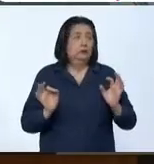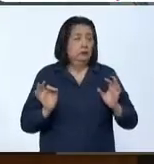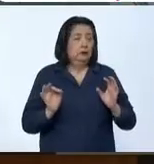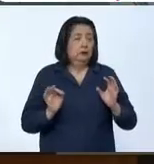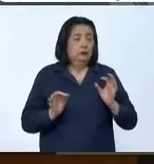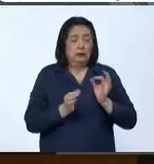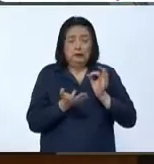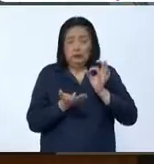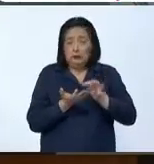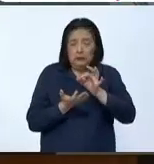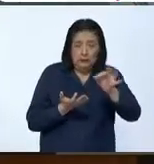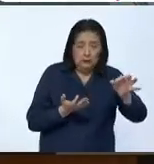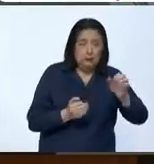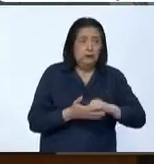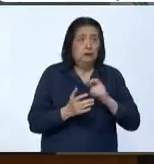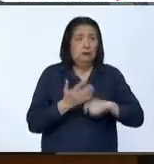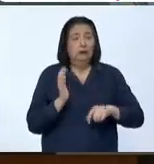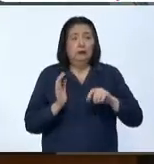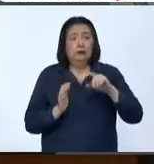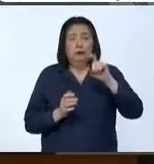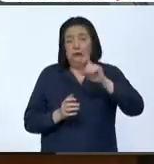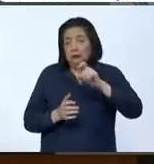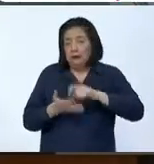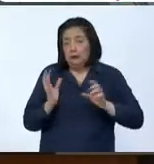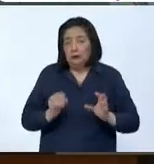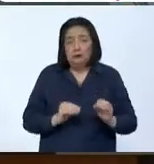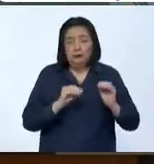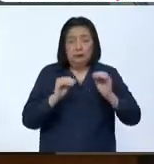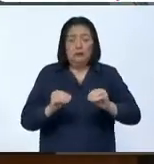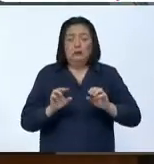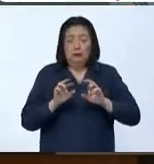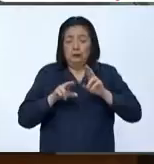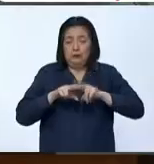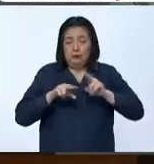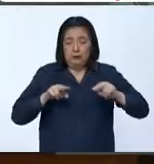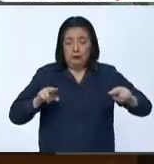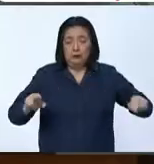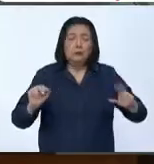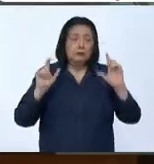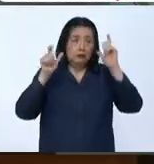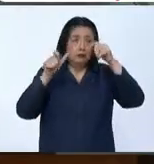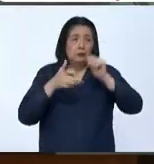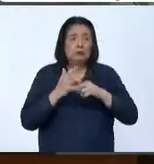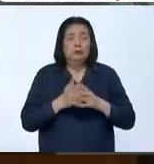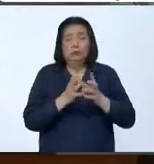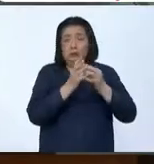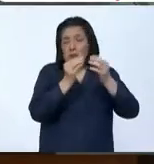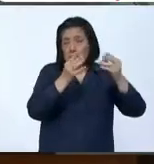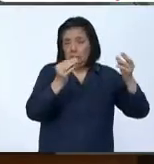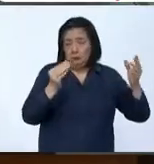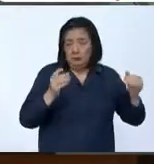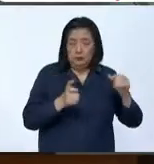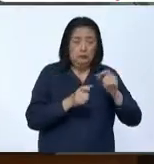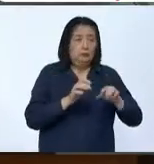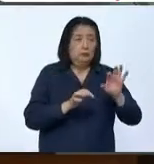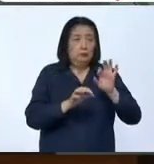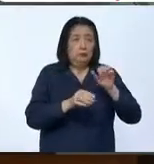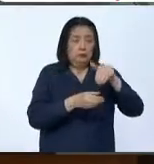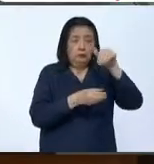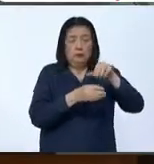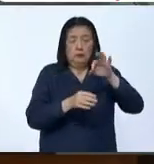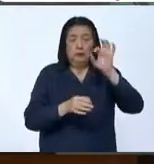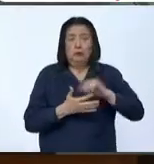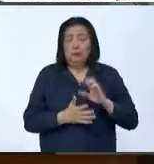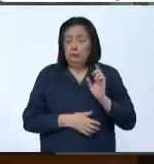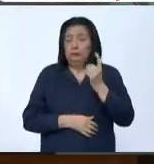uninominales que requerirán asignar los curules con un criterio de mayorías al menos la